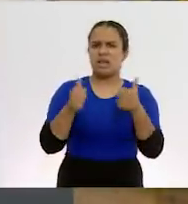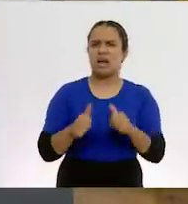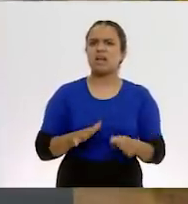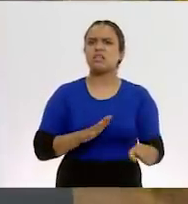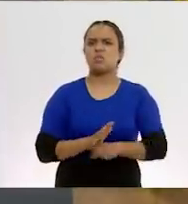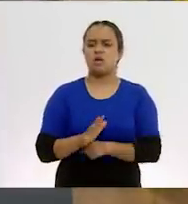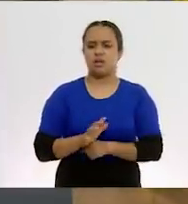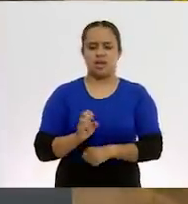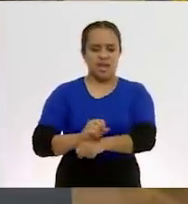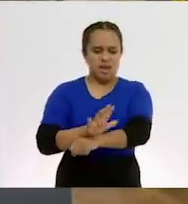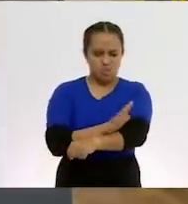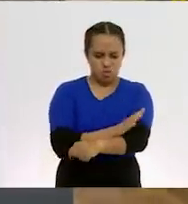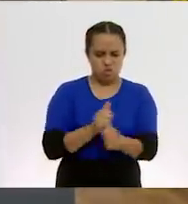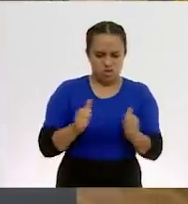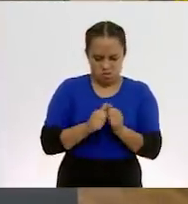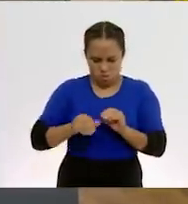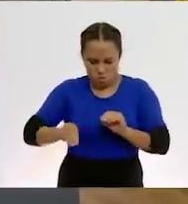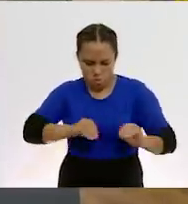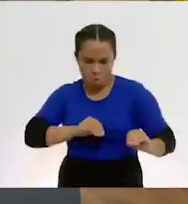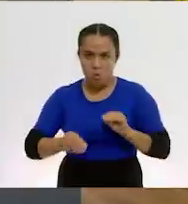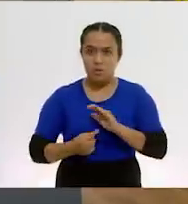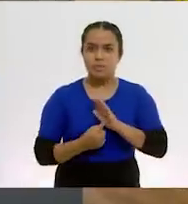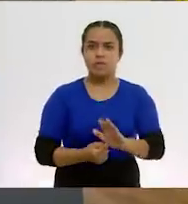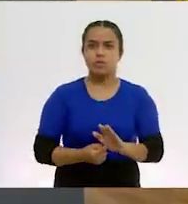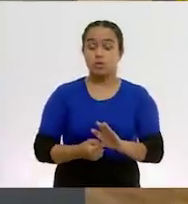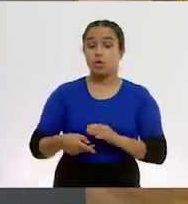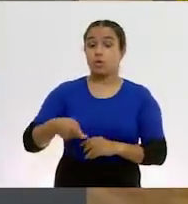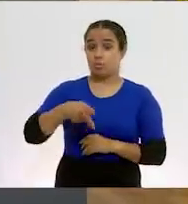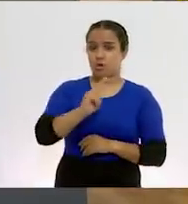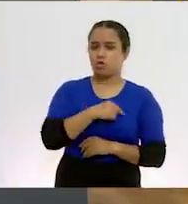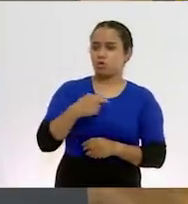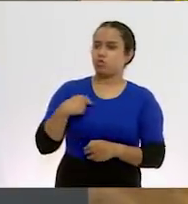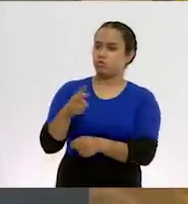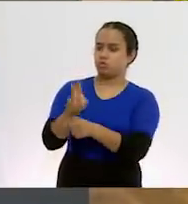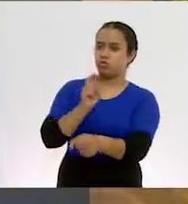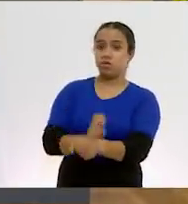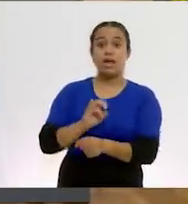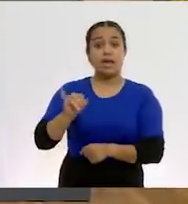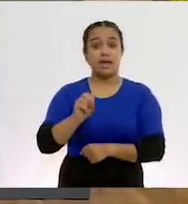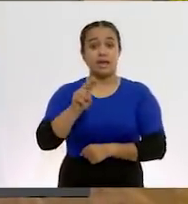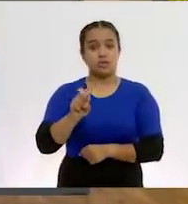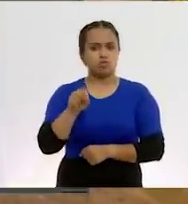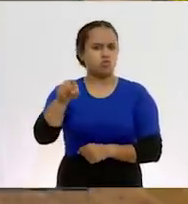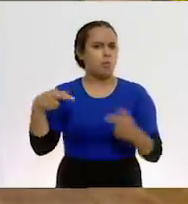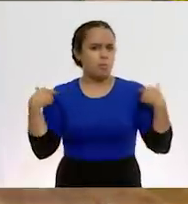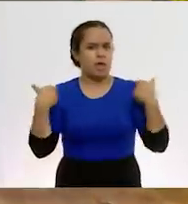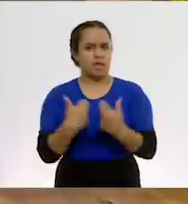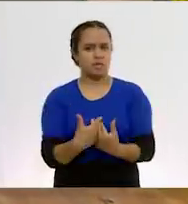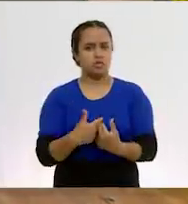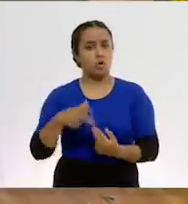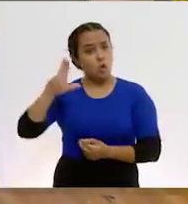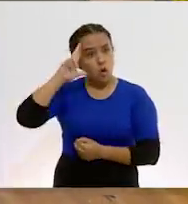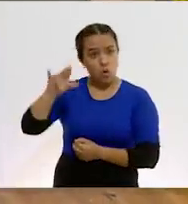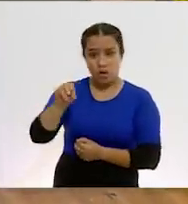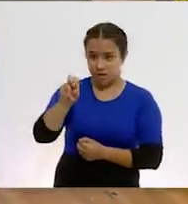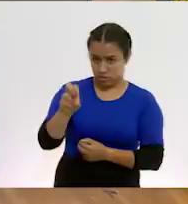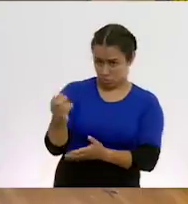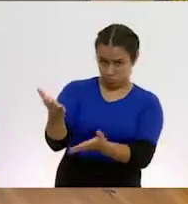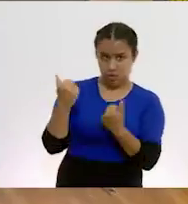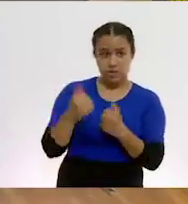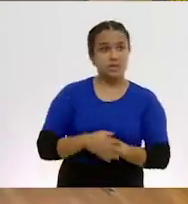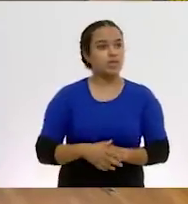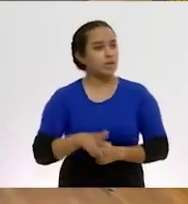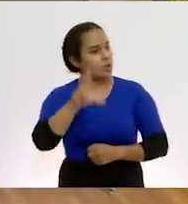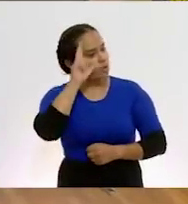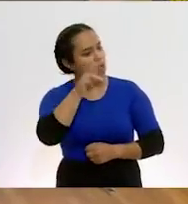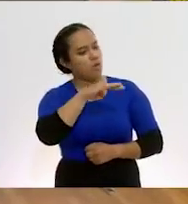veremos emociones en movimiento. Y para eso, invitamos al maestro Jesús. ¡Hola, Jesús! ¡Pásale! Hola,